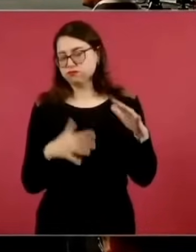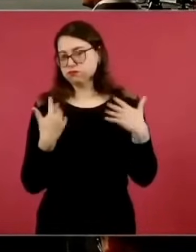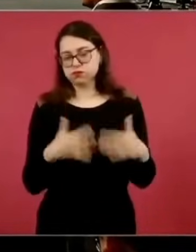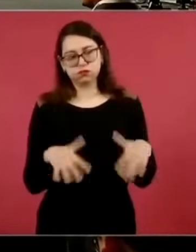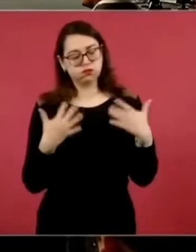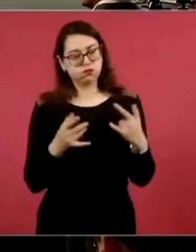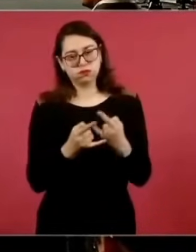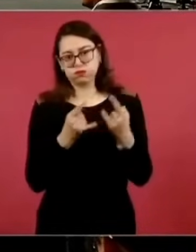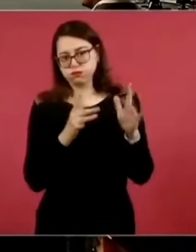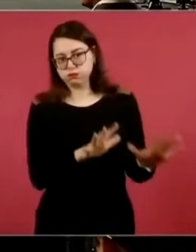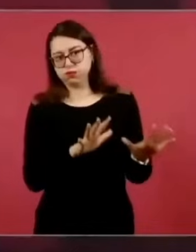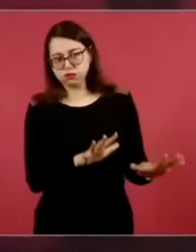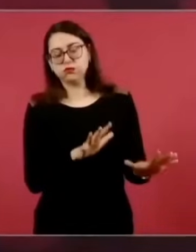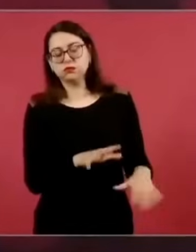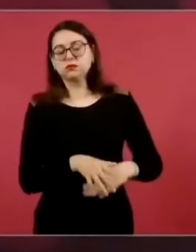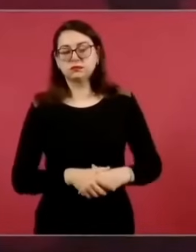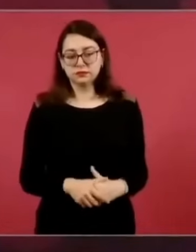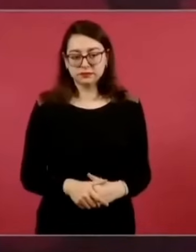Se decía antes,